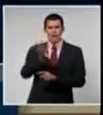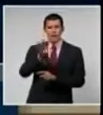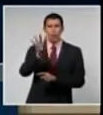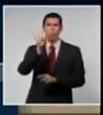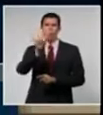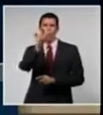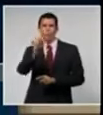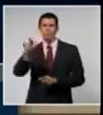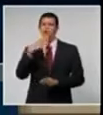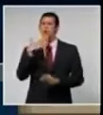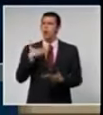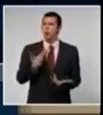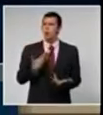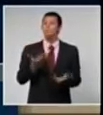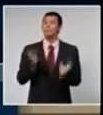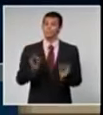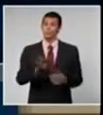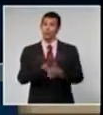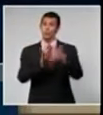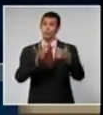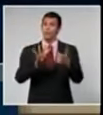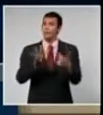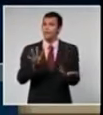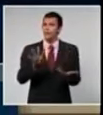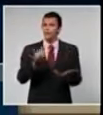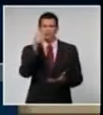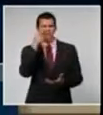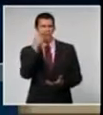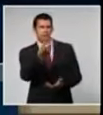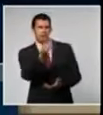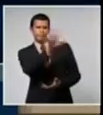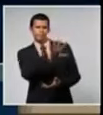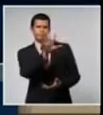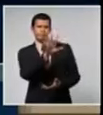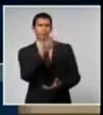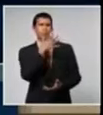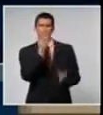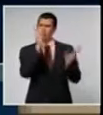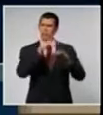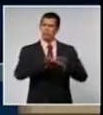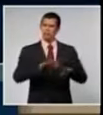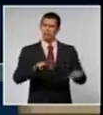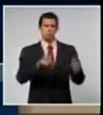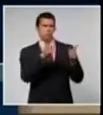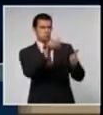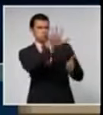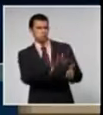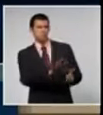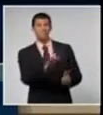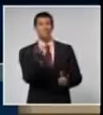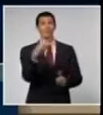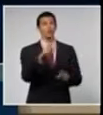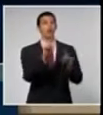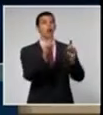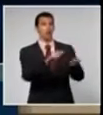sintomáticos, cosa que no es frecuente, y ya de todas